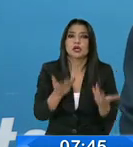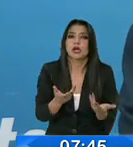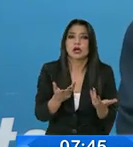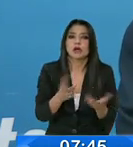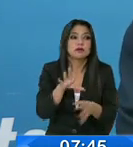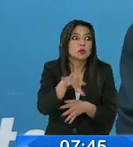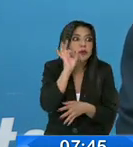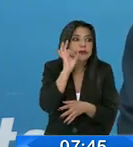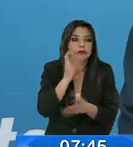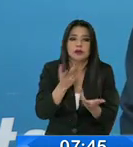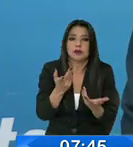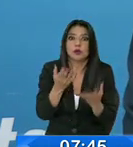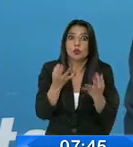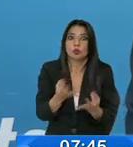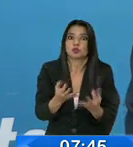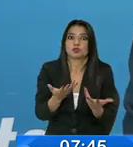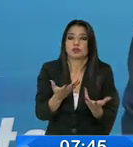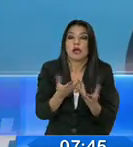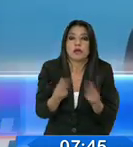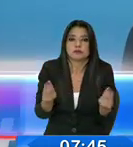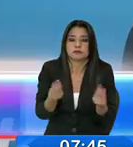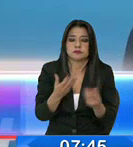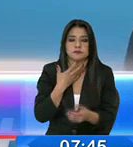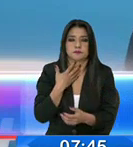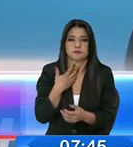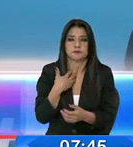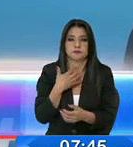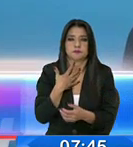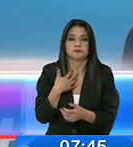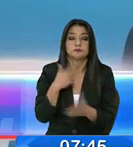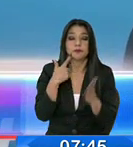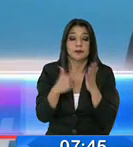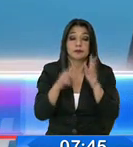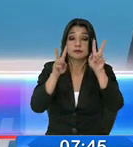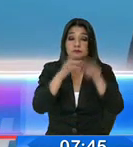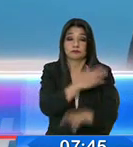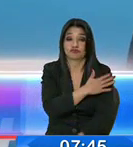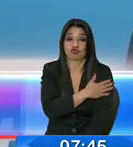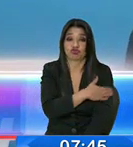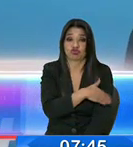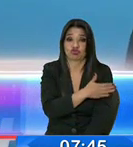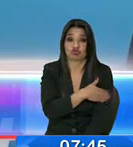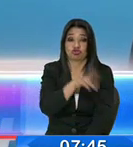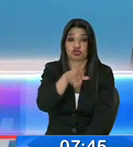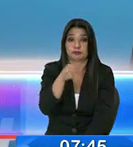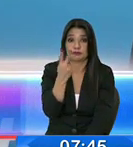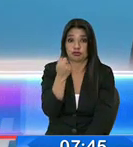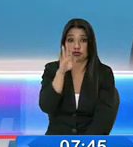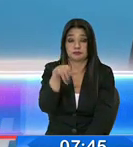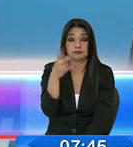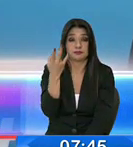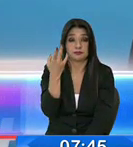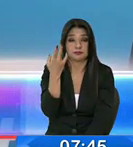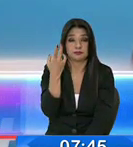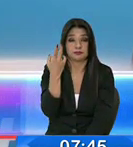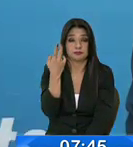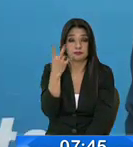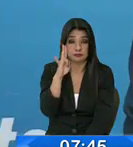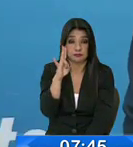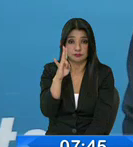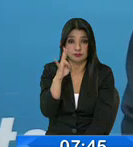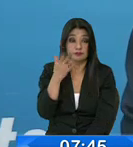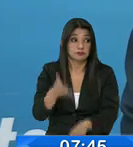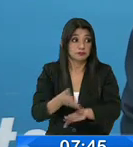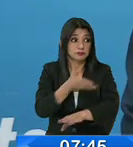detectados fíjese usted en el caso sobornos de no haber sido por la denuncia que